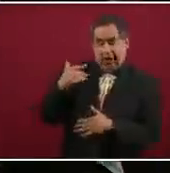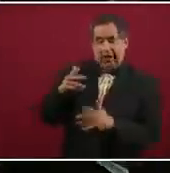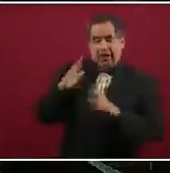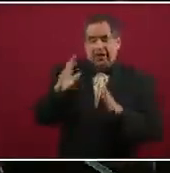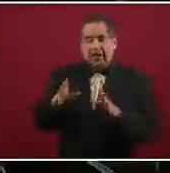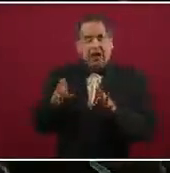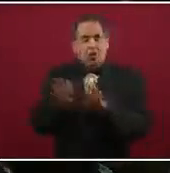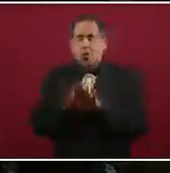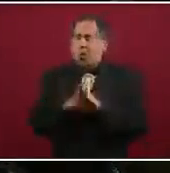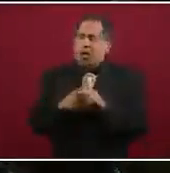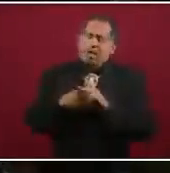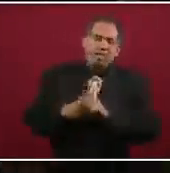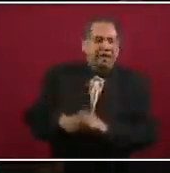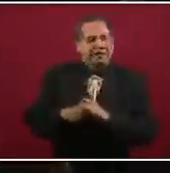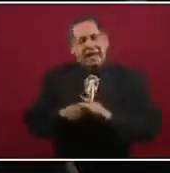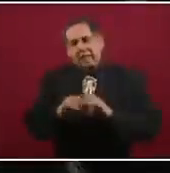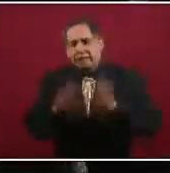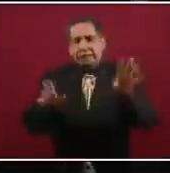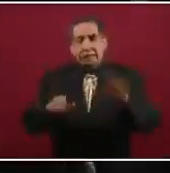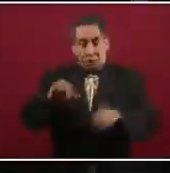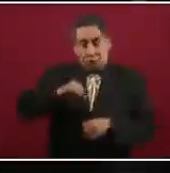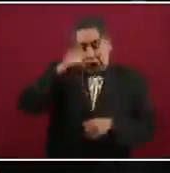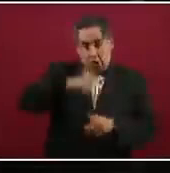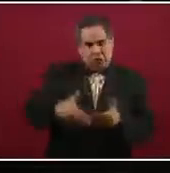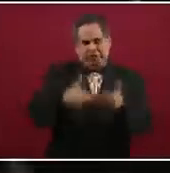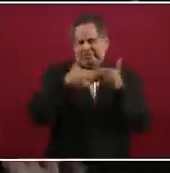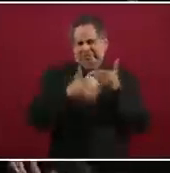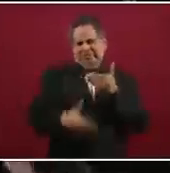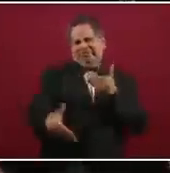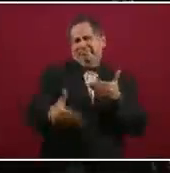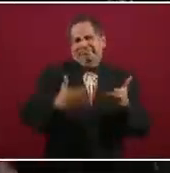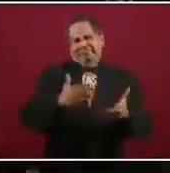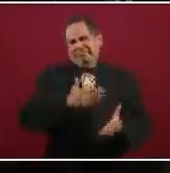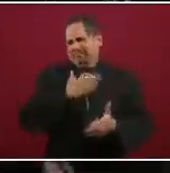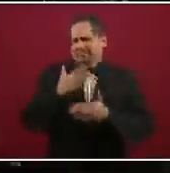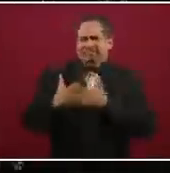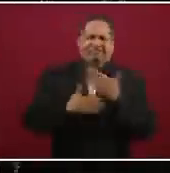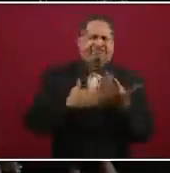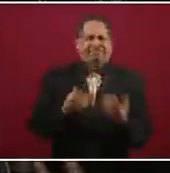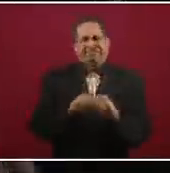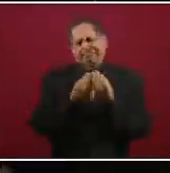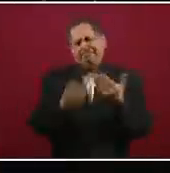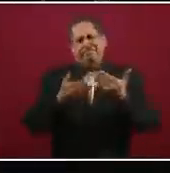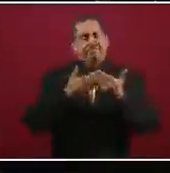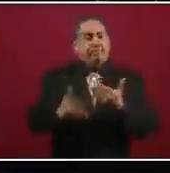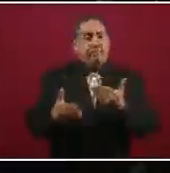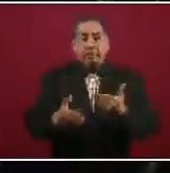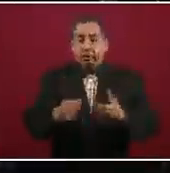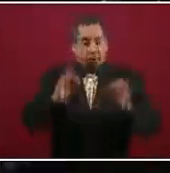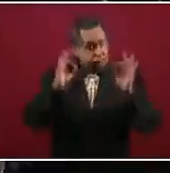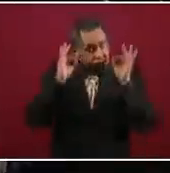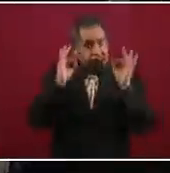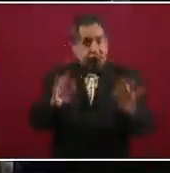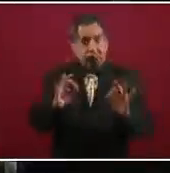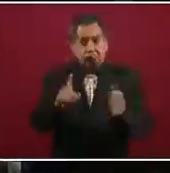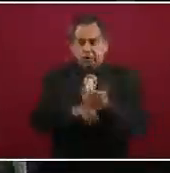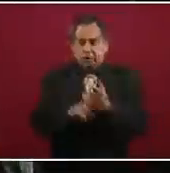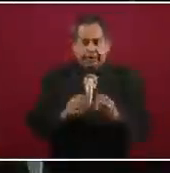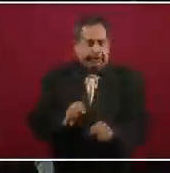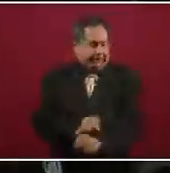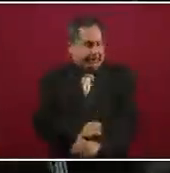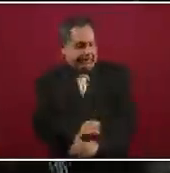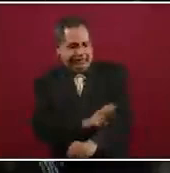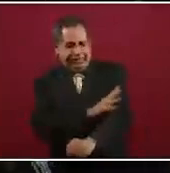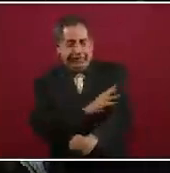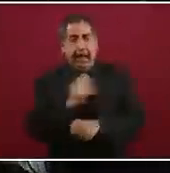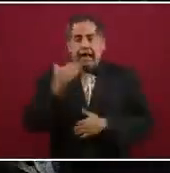un vuelo la noche. La noche todavía tiene mucho, mucho tiempo por delante, así que de pronto ya se exaltó, el público estaba